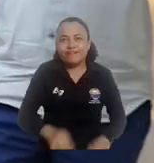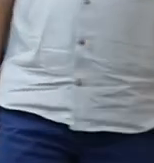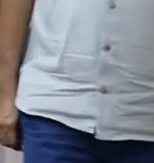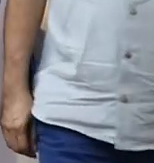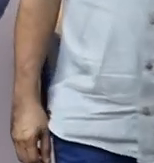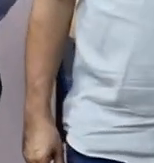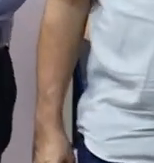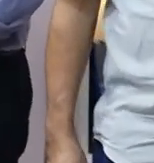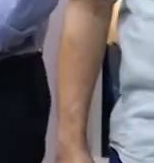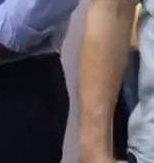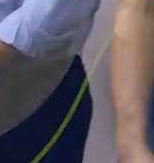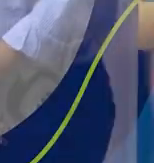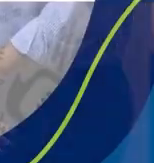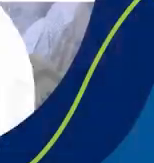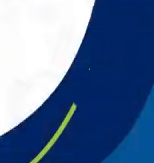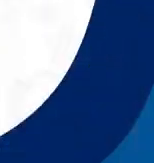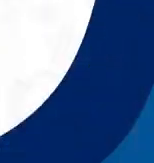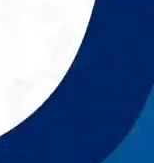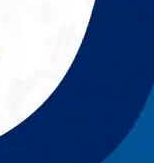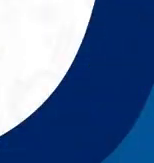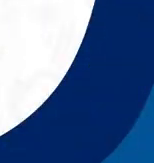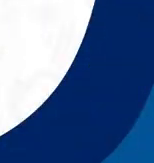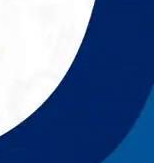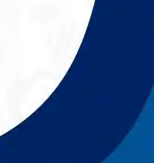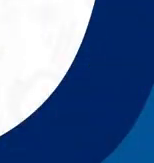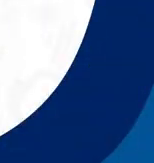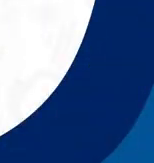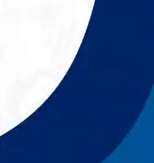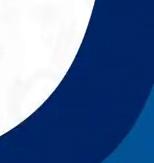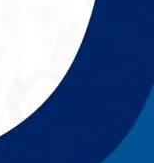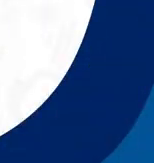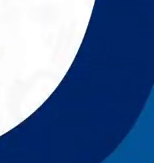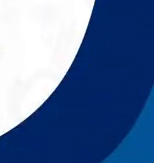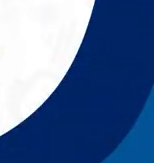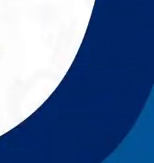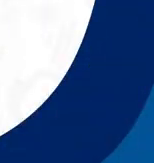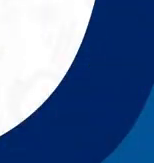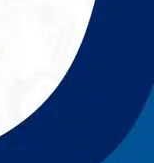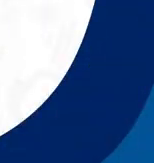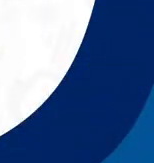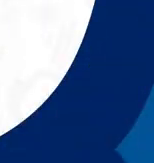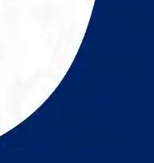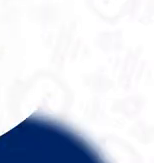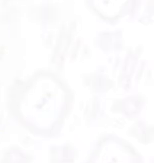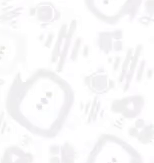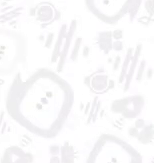Universidad del Magdalena, aún más incluyente e innovadora.